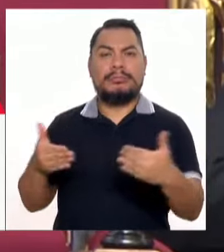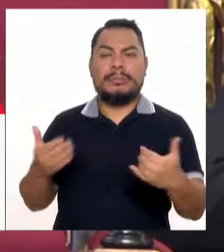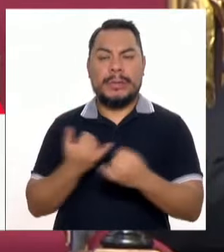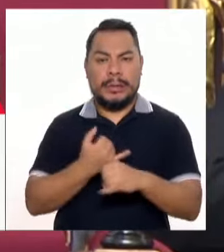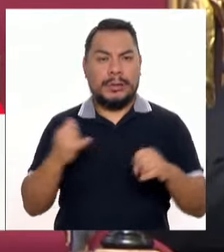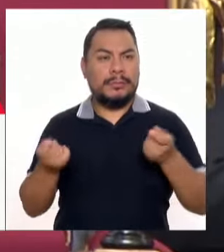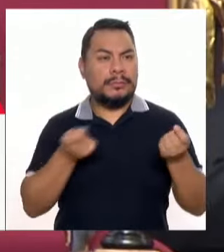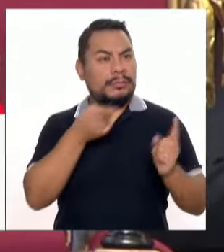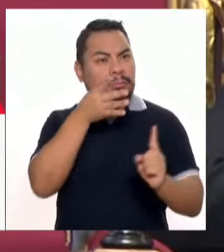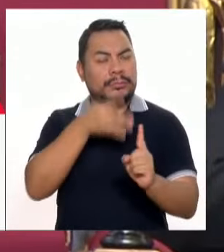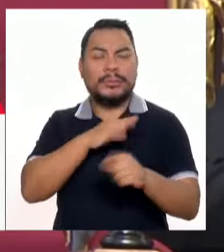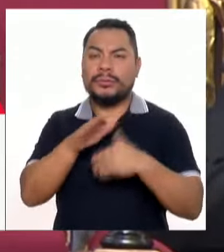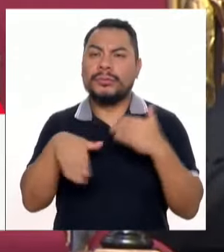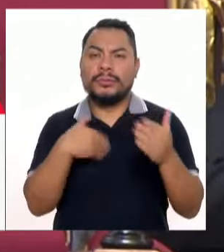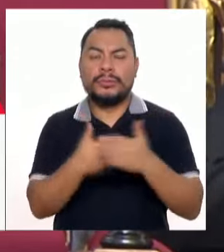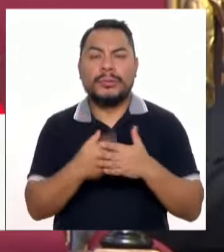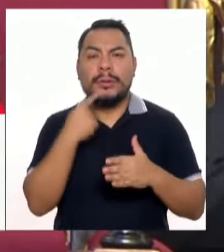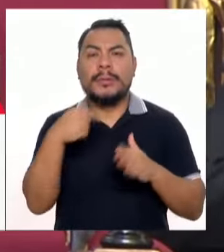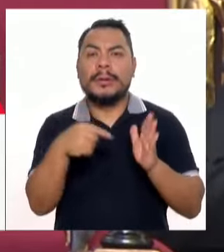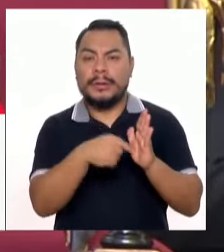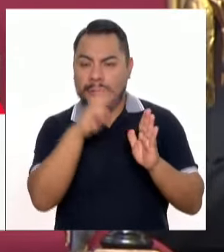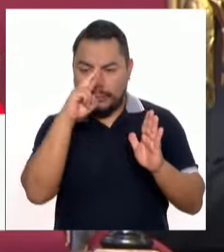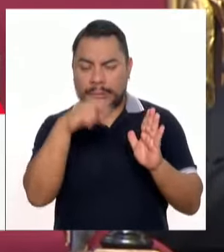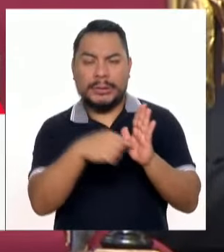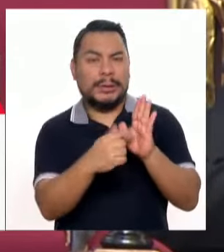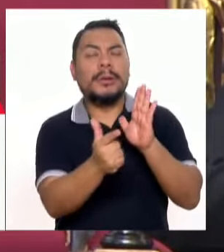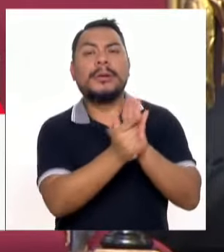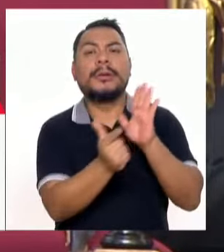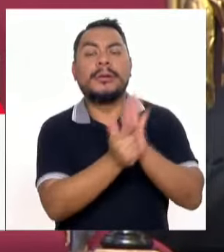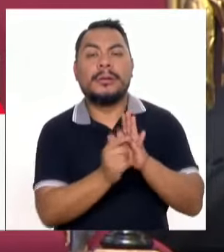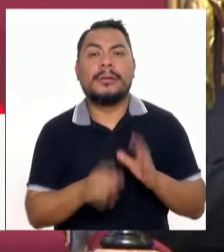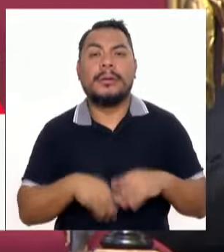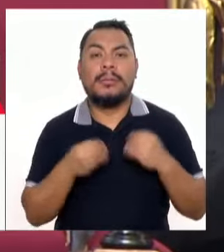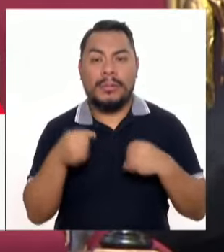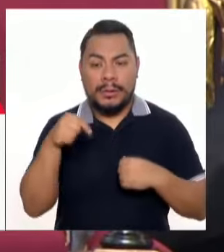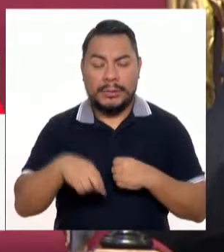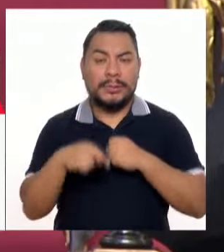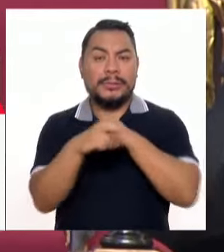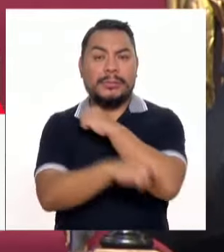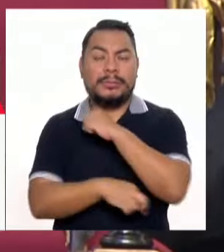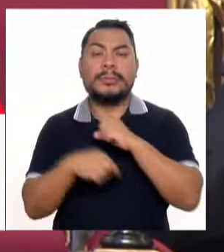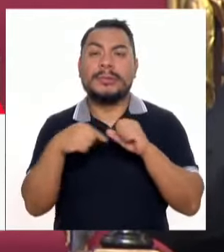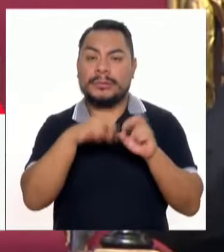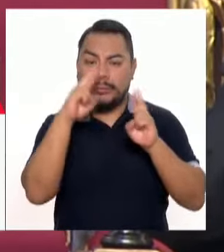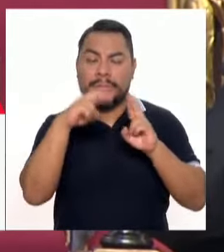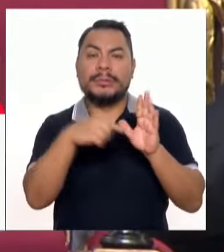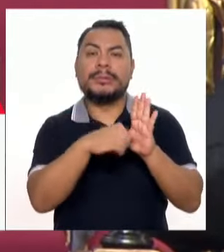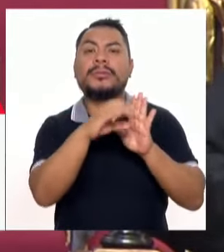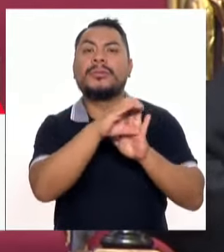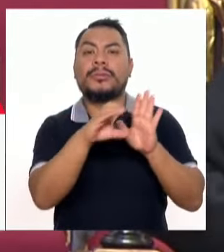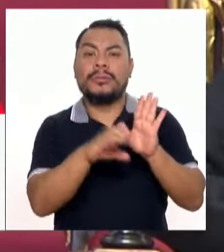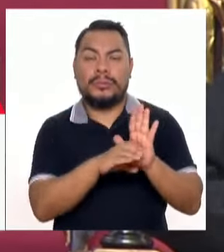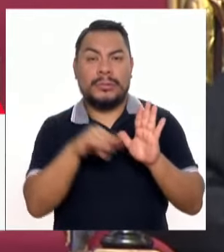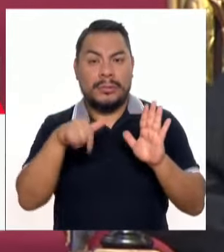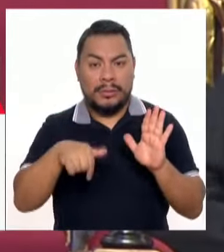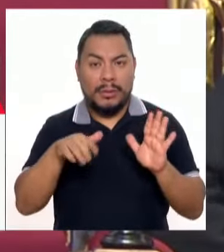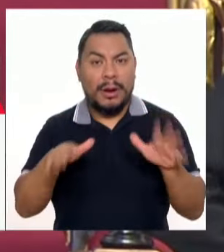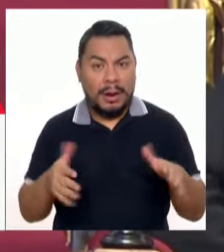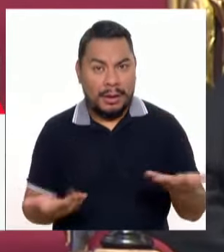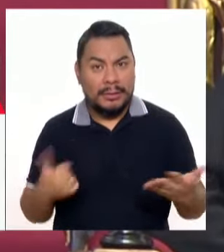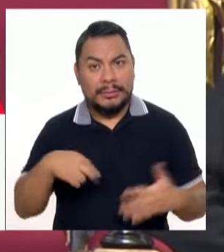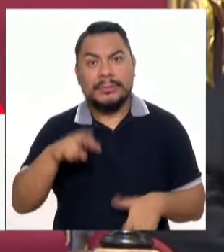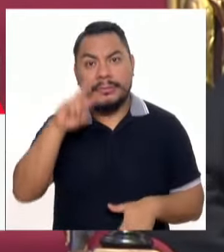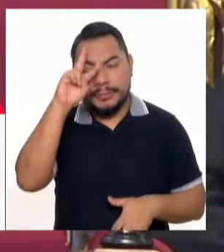aplicando por encima de todo la ley. Porque en un Estado constitucional como el que existe en nuestro